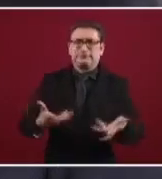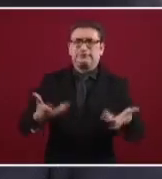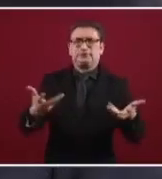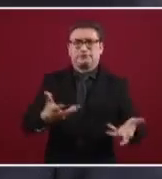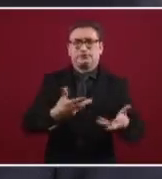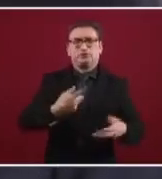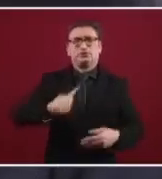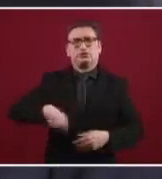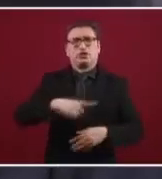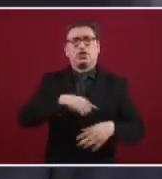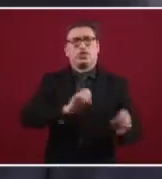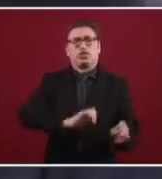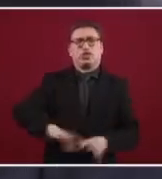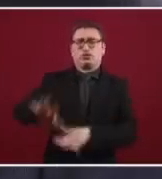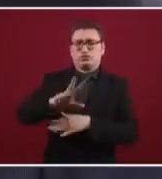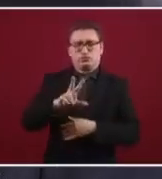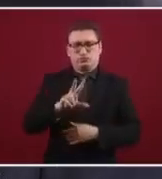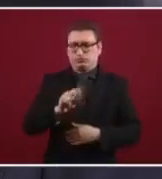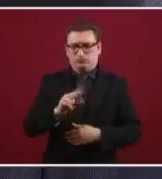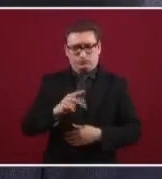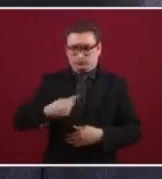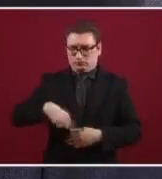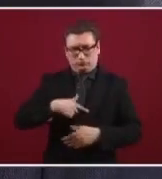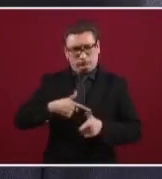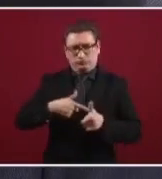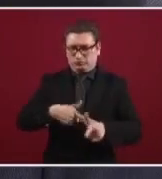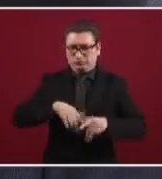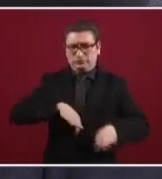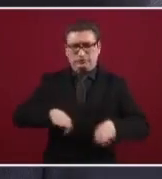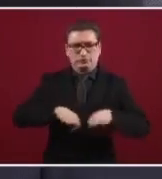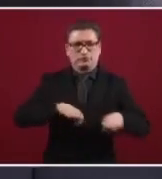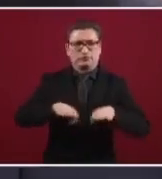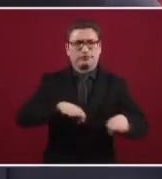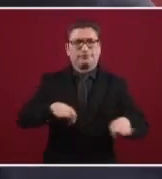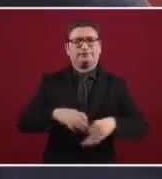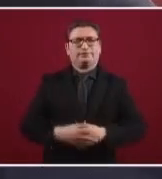vamos a dejar de trabajar en este sentido.